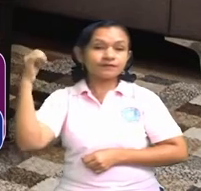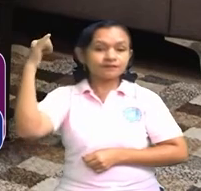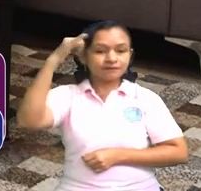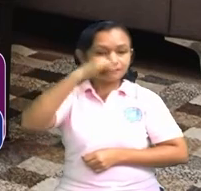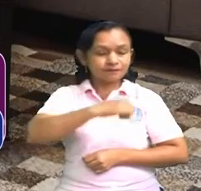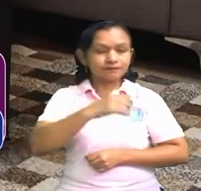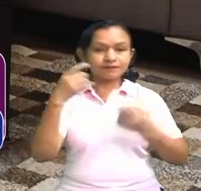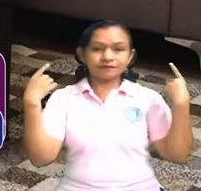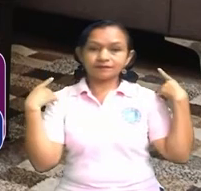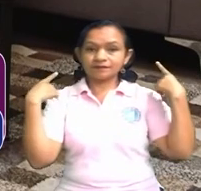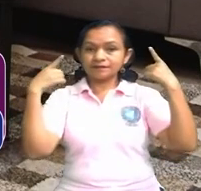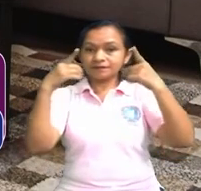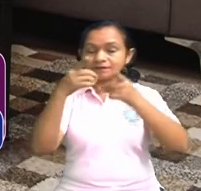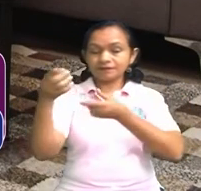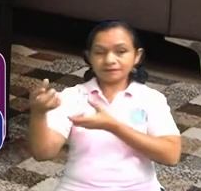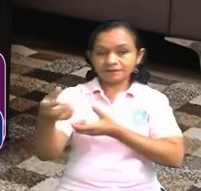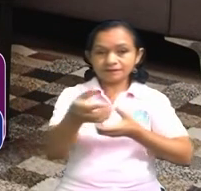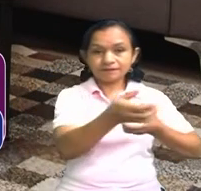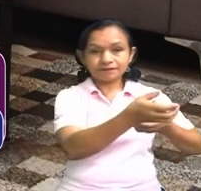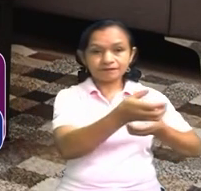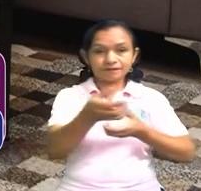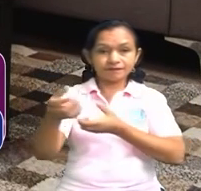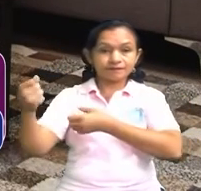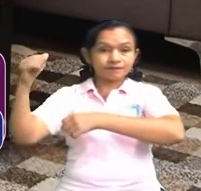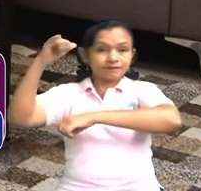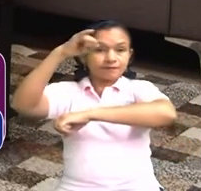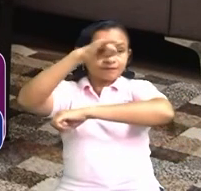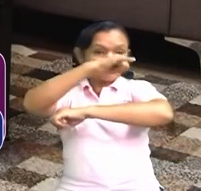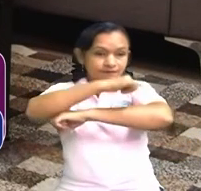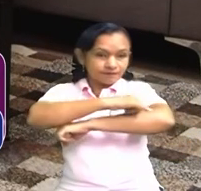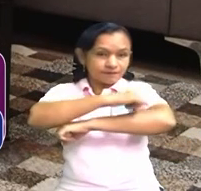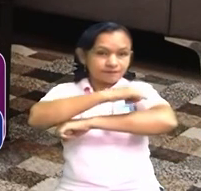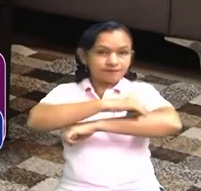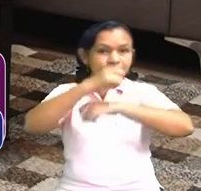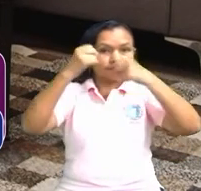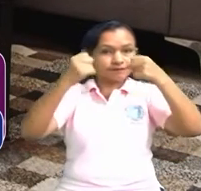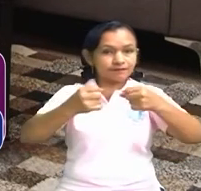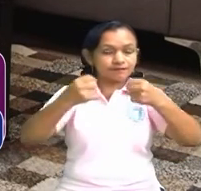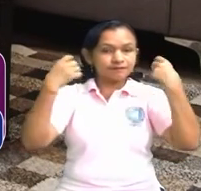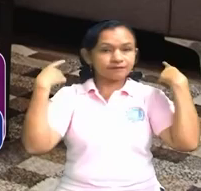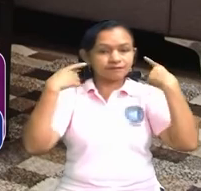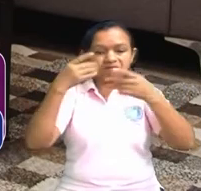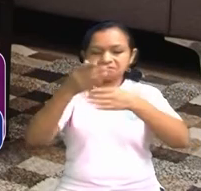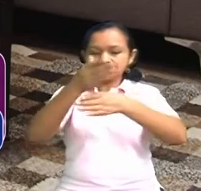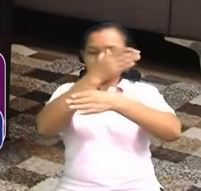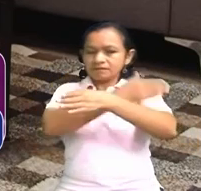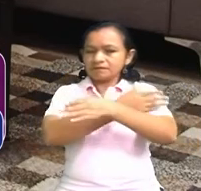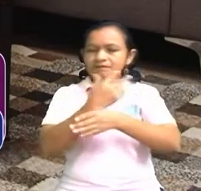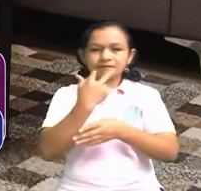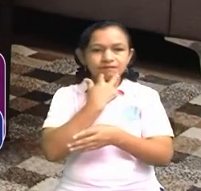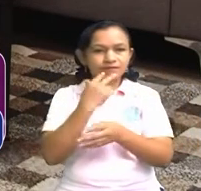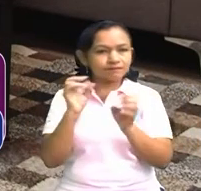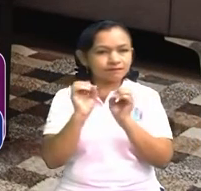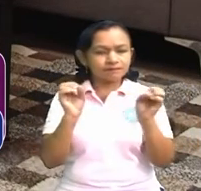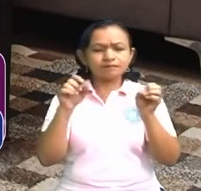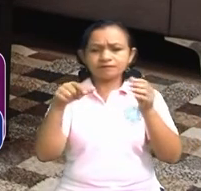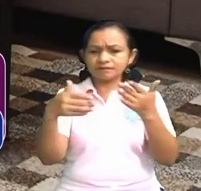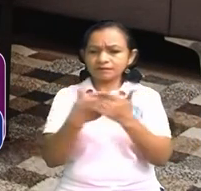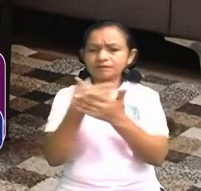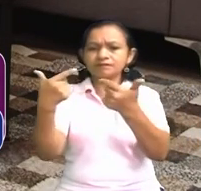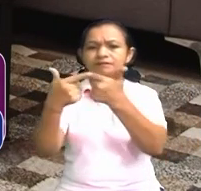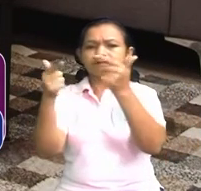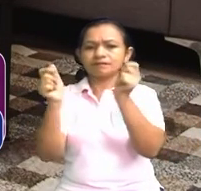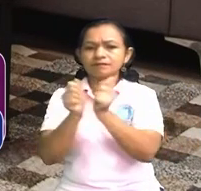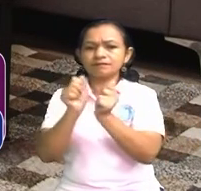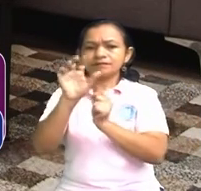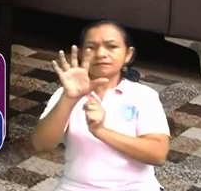es el director de nuestros bomberos aeroportuarios, que eso no existía. Nosotros ya tenemos ahí un componente